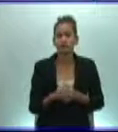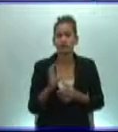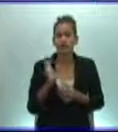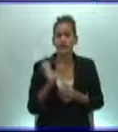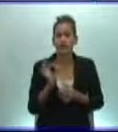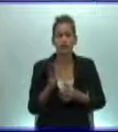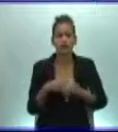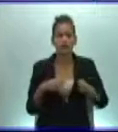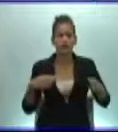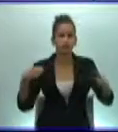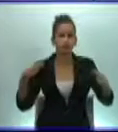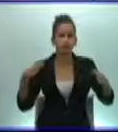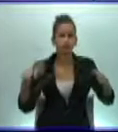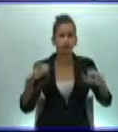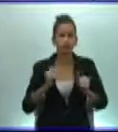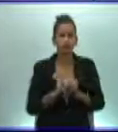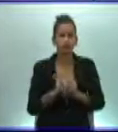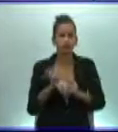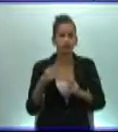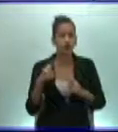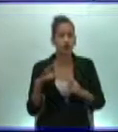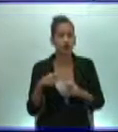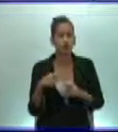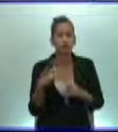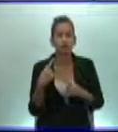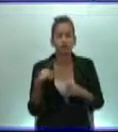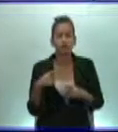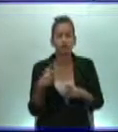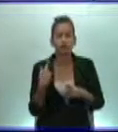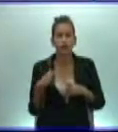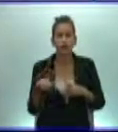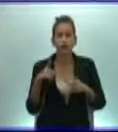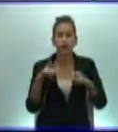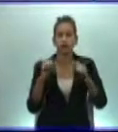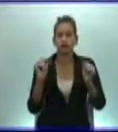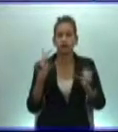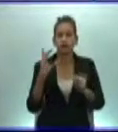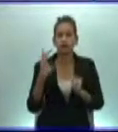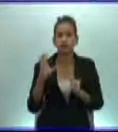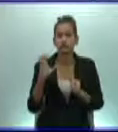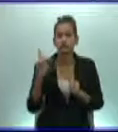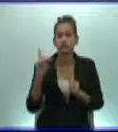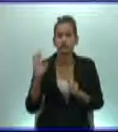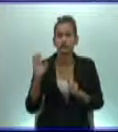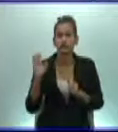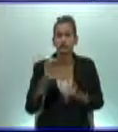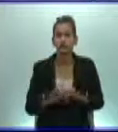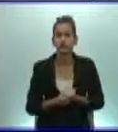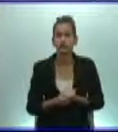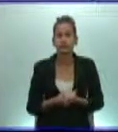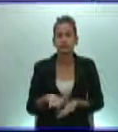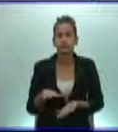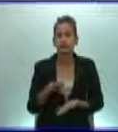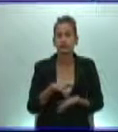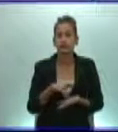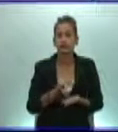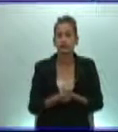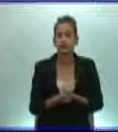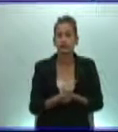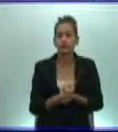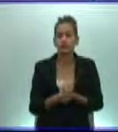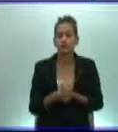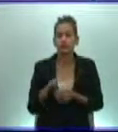Ahora vamos a trabajar con el otro triángulo, con el CDE. Su base ahora es el